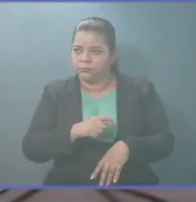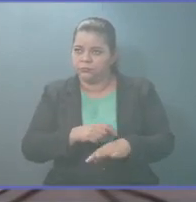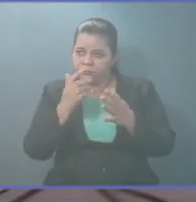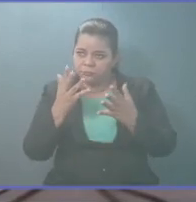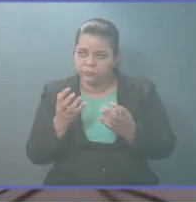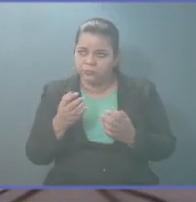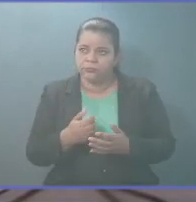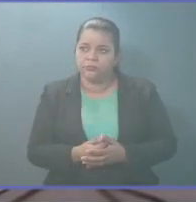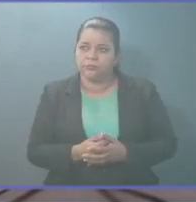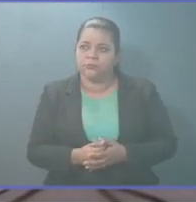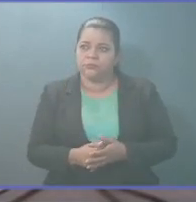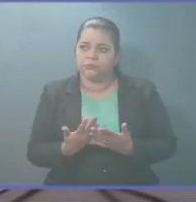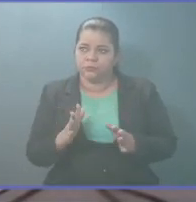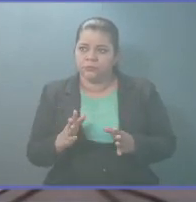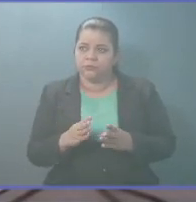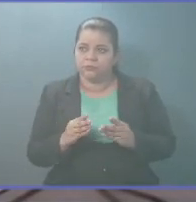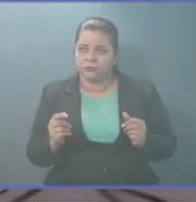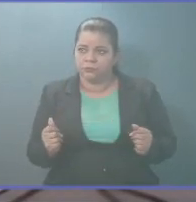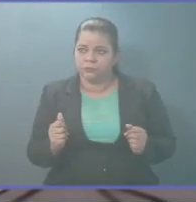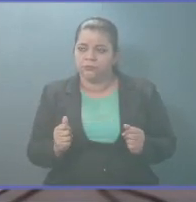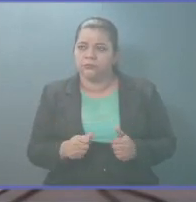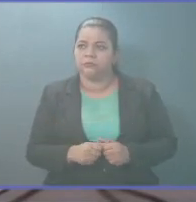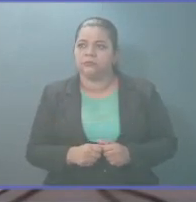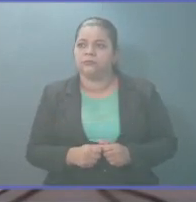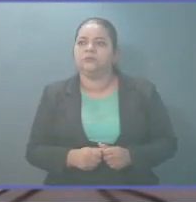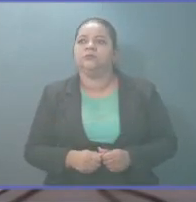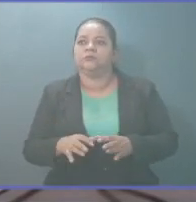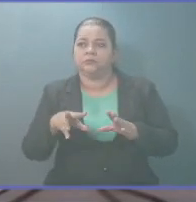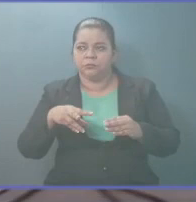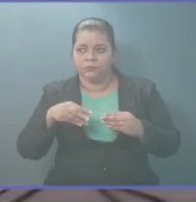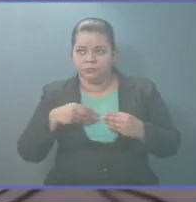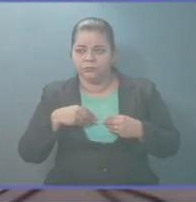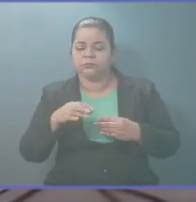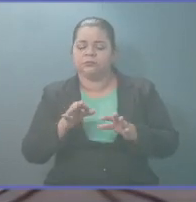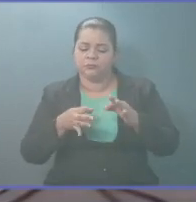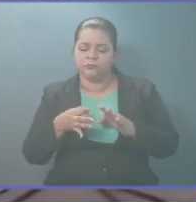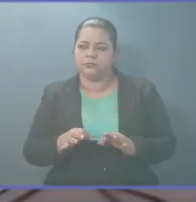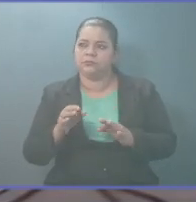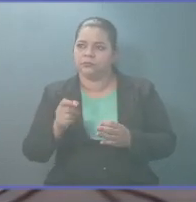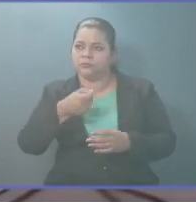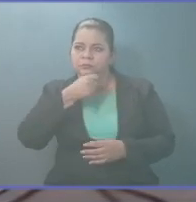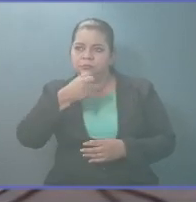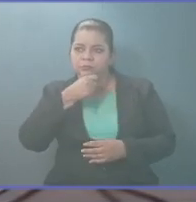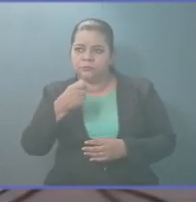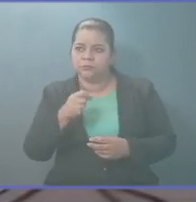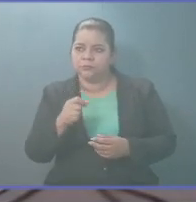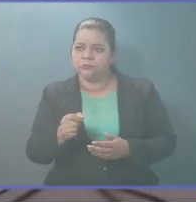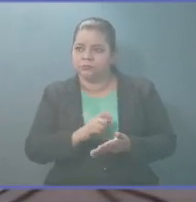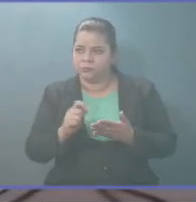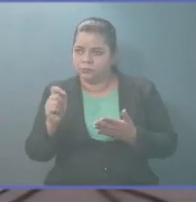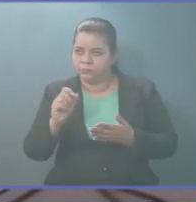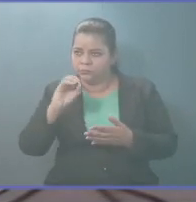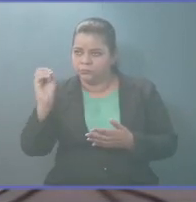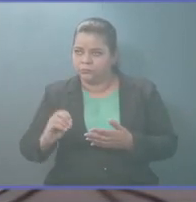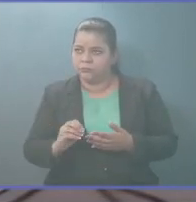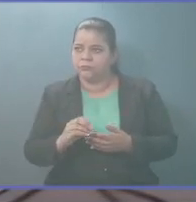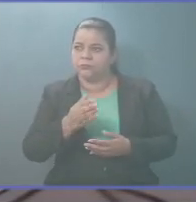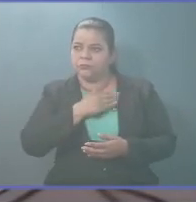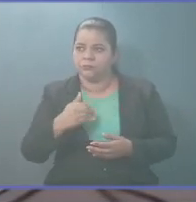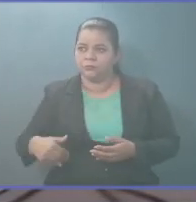además 1 año para la entrada en vigencia, que prácticamente la parte medular de esta ley o la parte innovadora